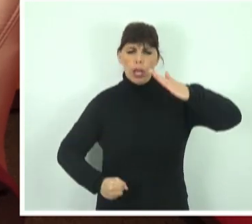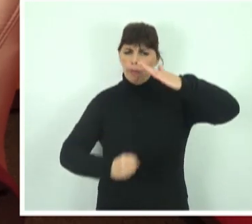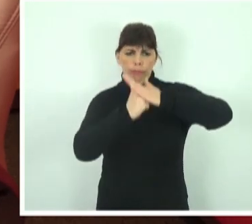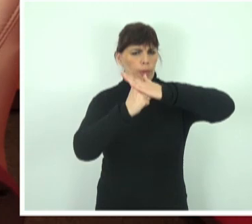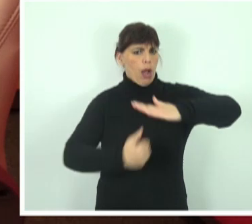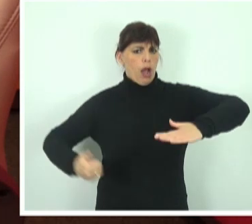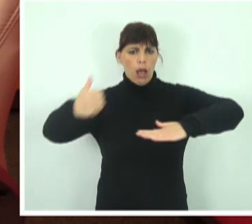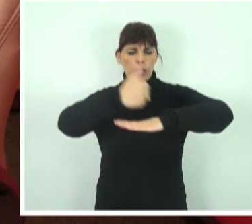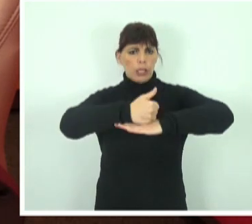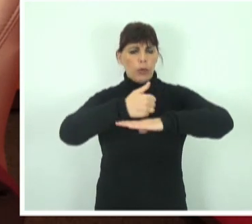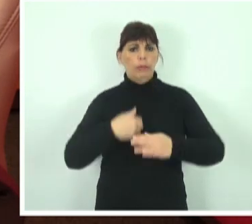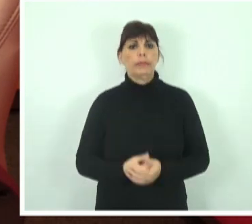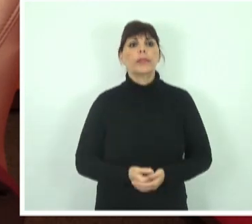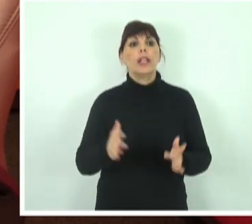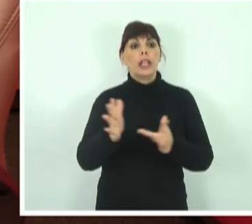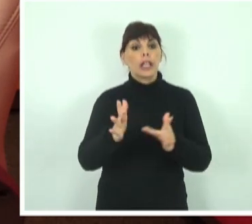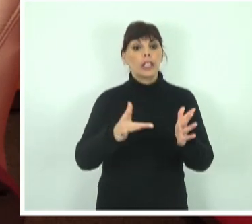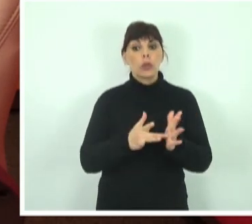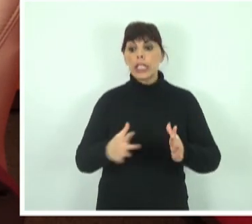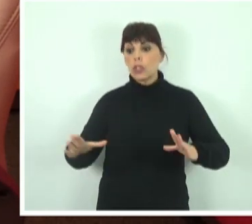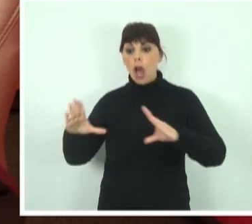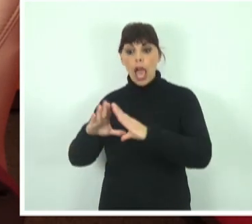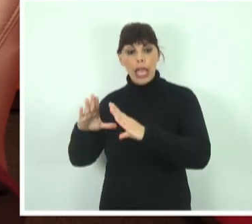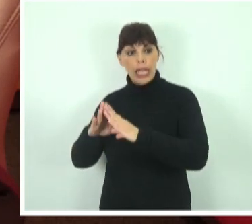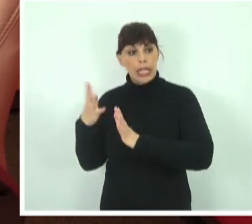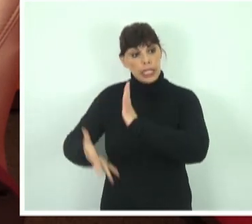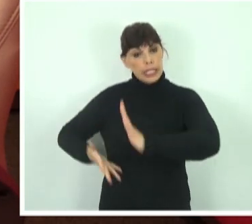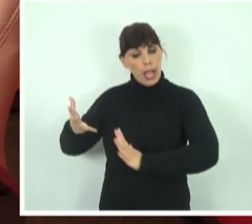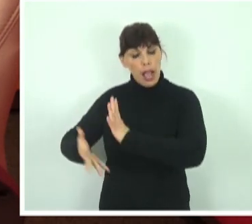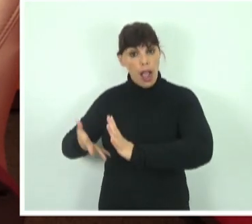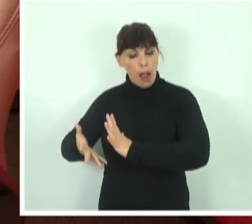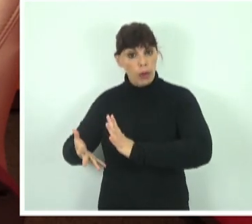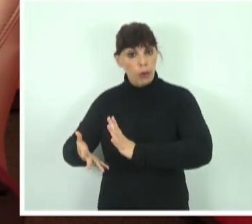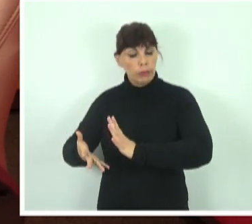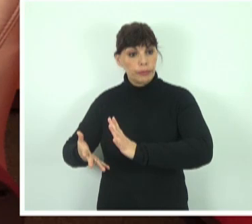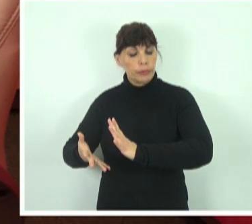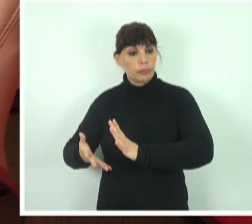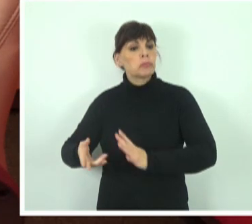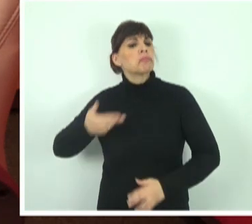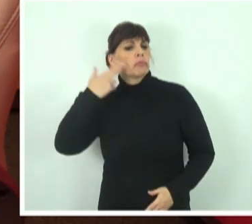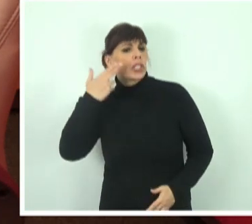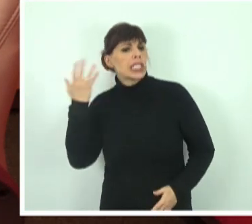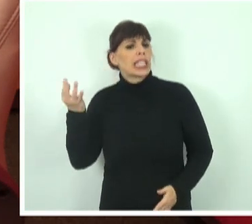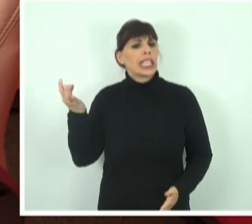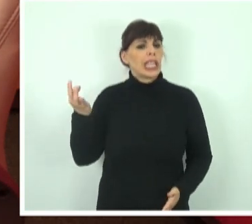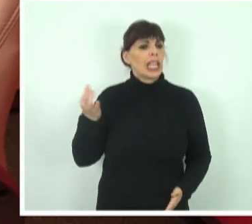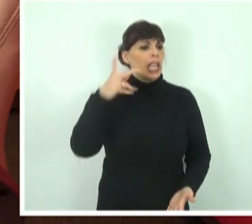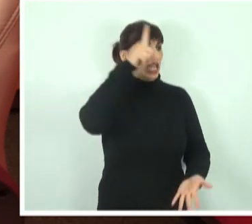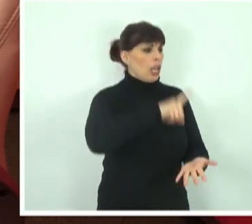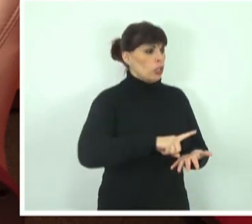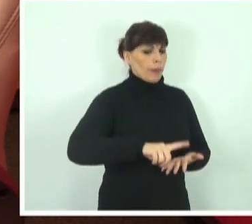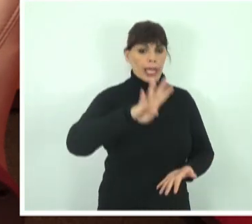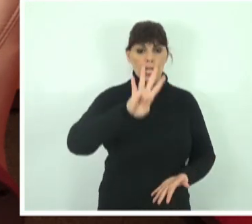habló de la iglesia, es interesante que en los cuatro evangelios Jesucristo habló